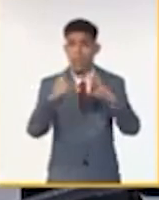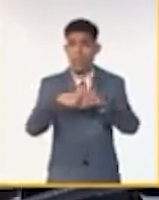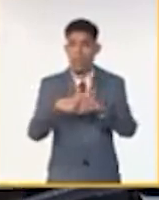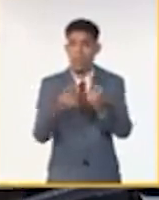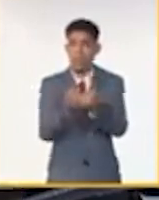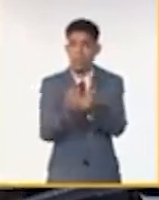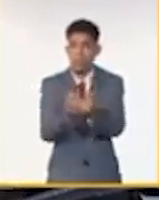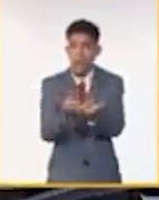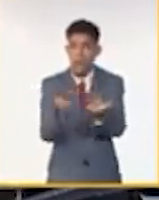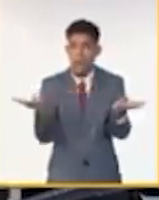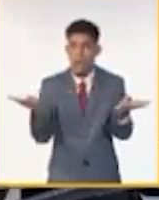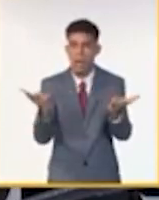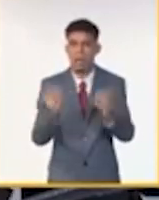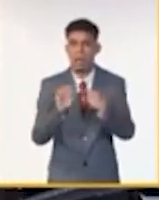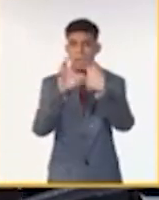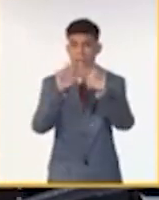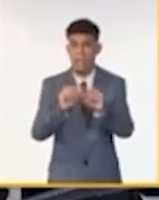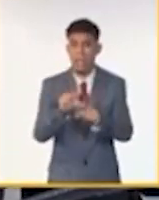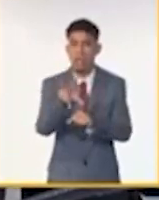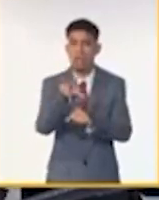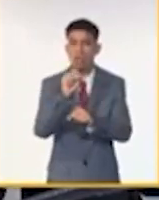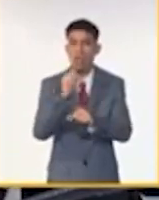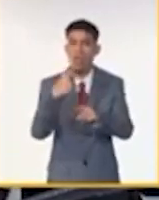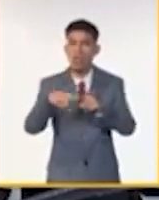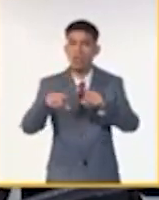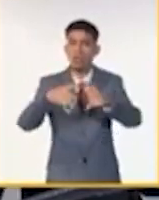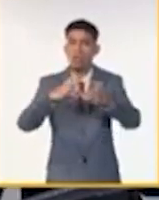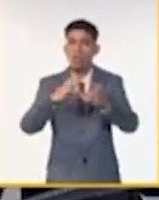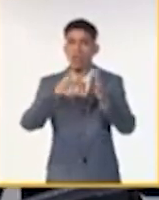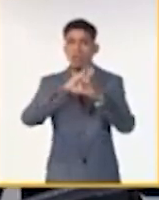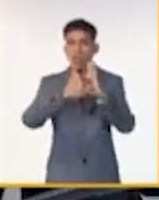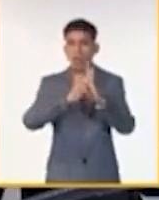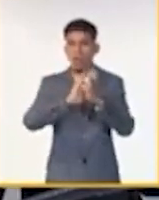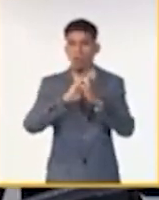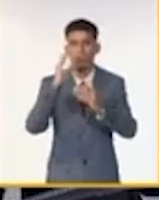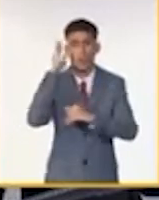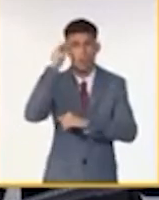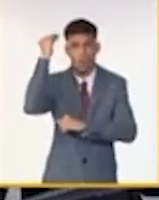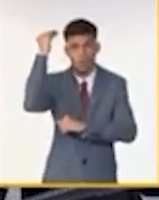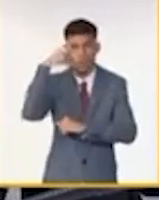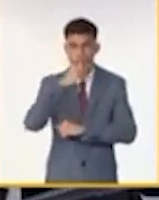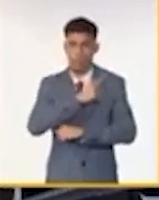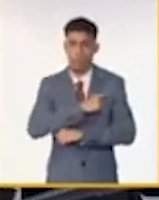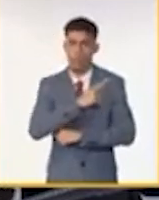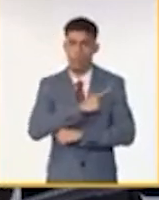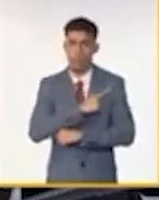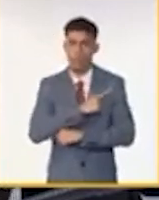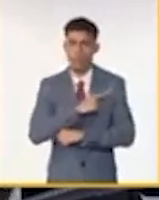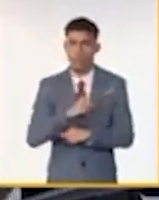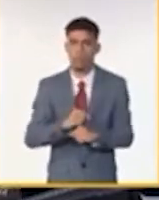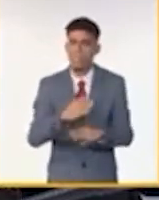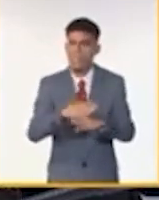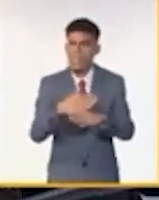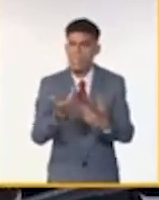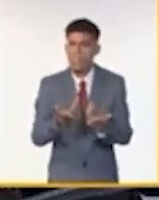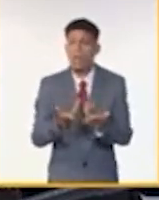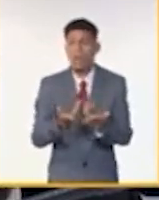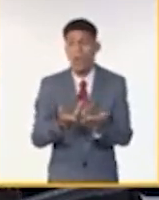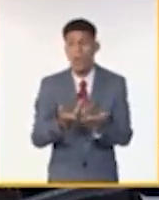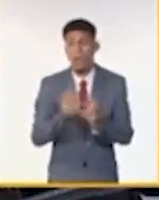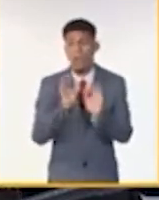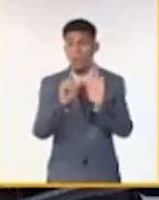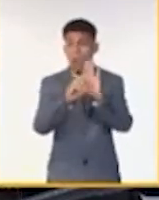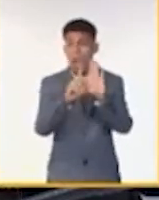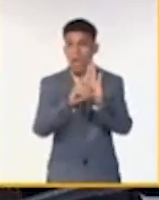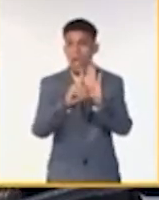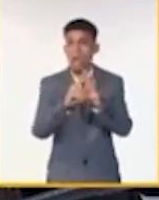la secretaría una nueva versión del proyecto para el conocimiento de los diputados en lo que los diputados pueden apreciar ya los